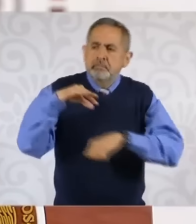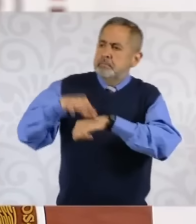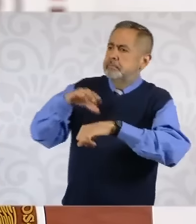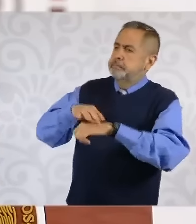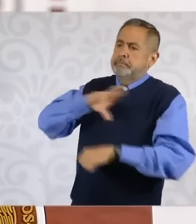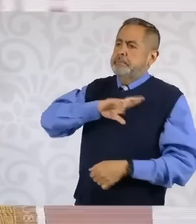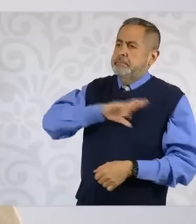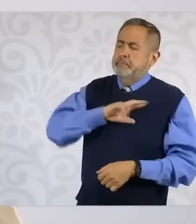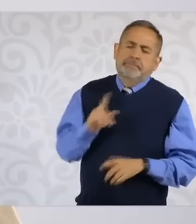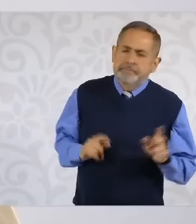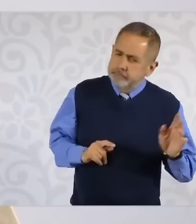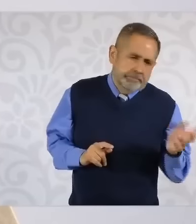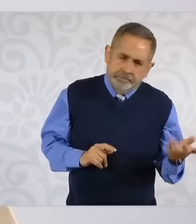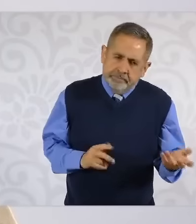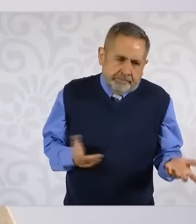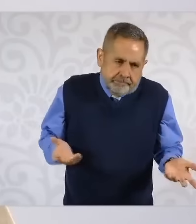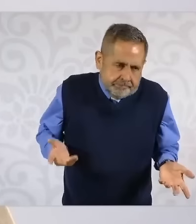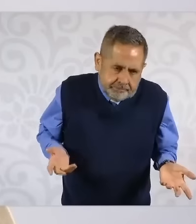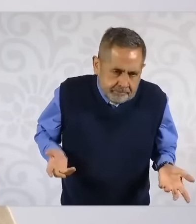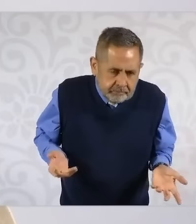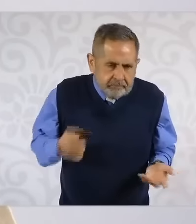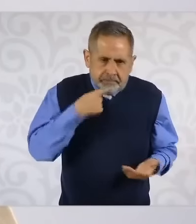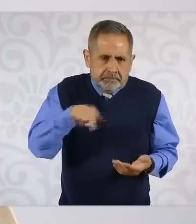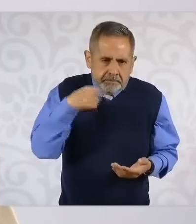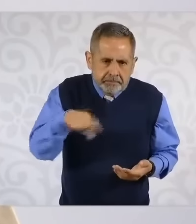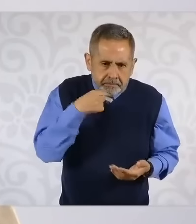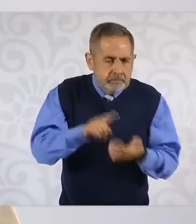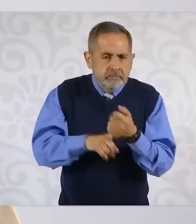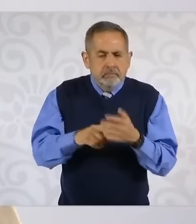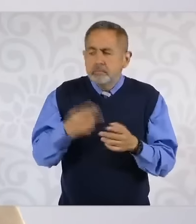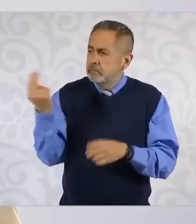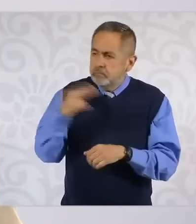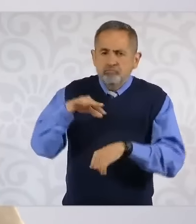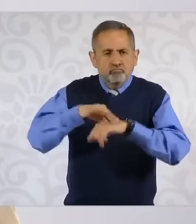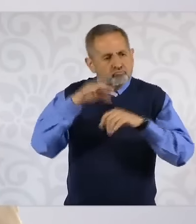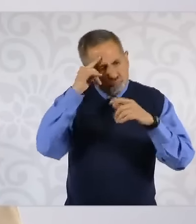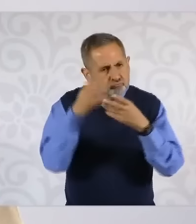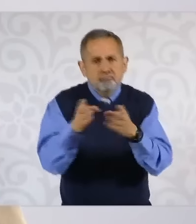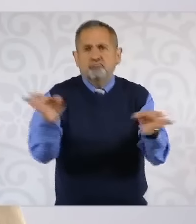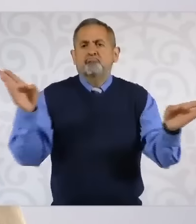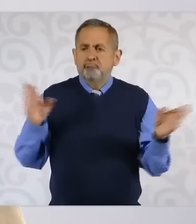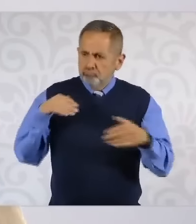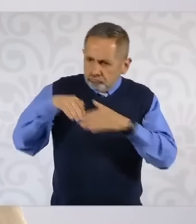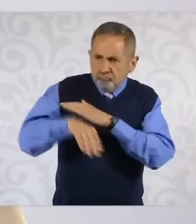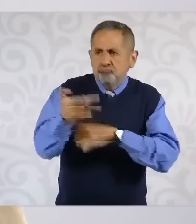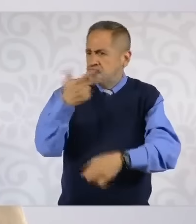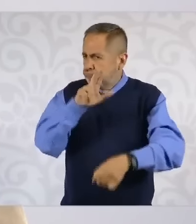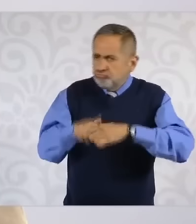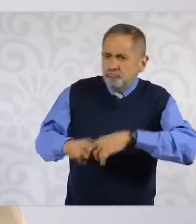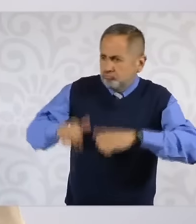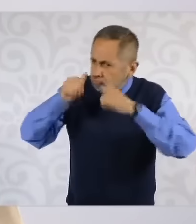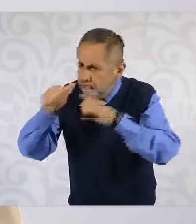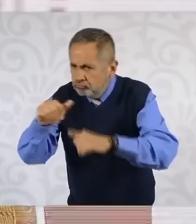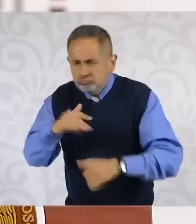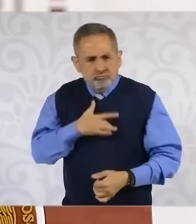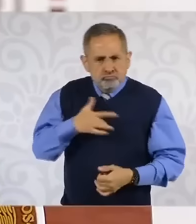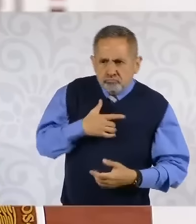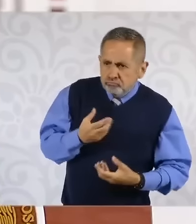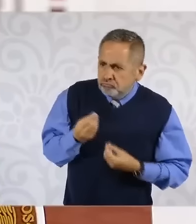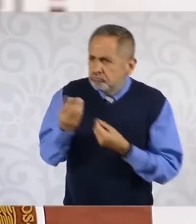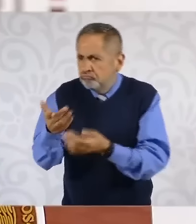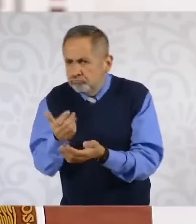que van a dar un servicio público, un servicio a la comunidad que hace tanta falta, con una actitud humanitaria muy